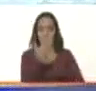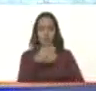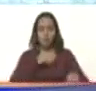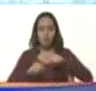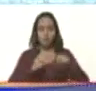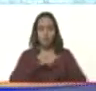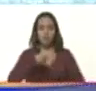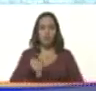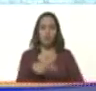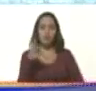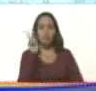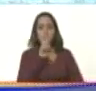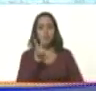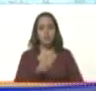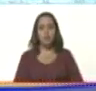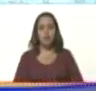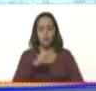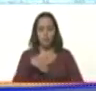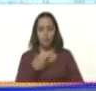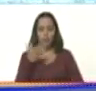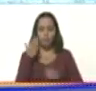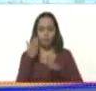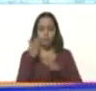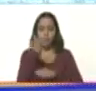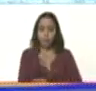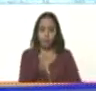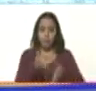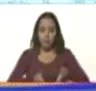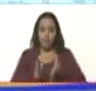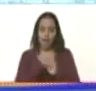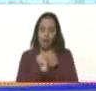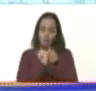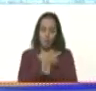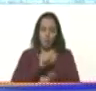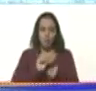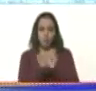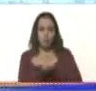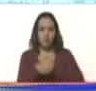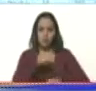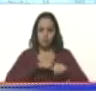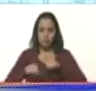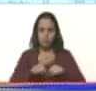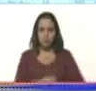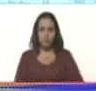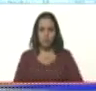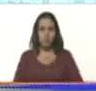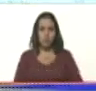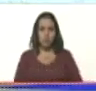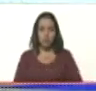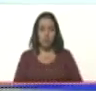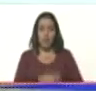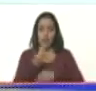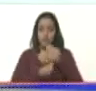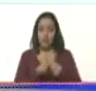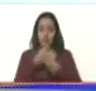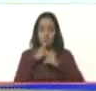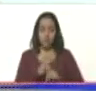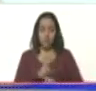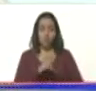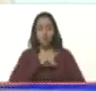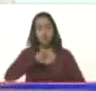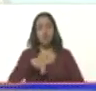Venezuela, para poder recorrer la ruta del amor, convertirlo en acción, de la acción, convertirlo en resultado,